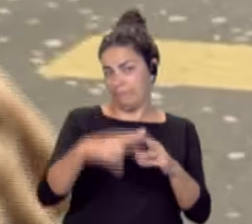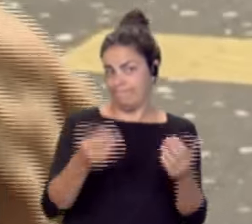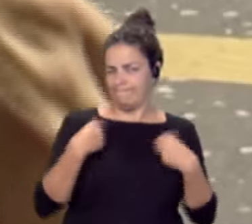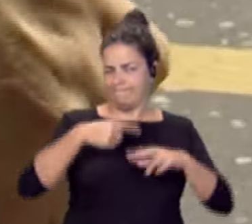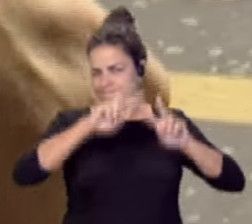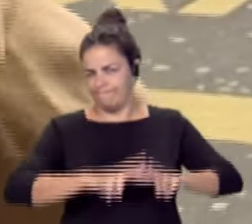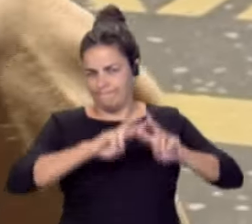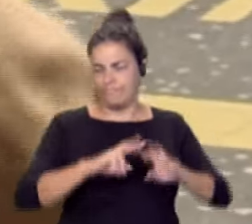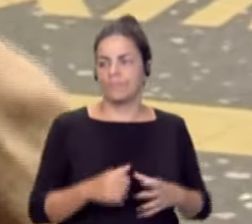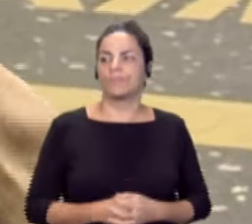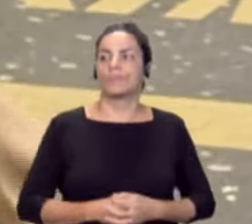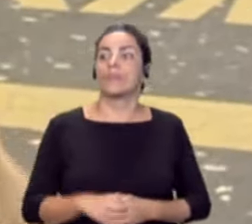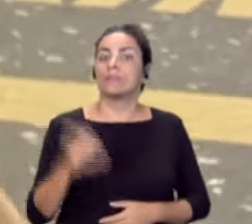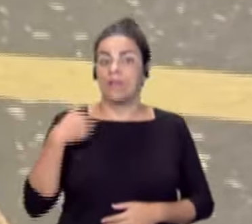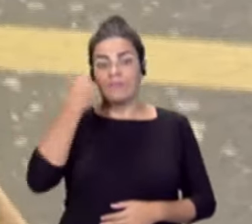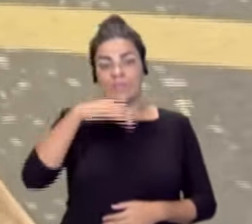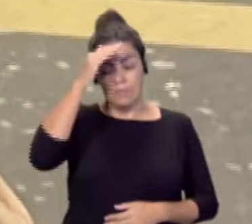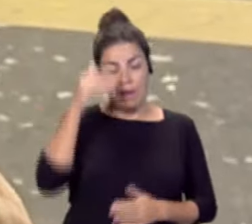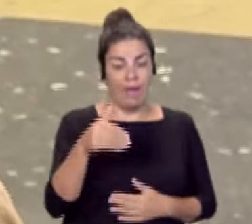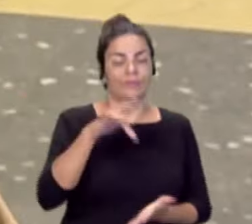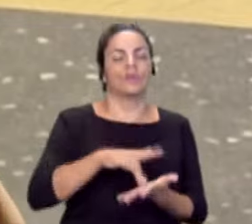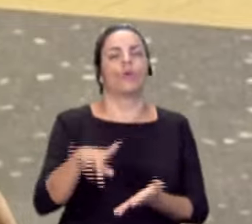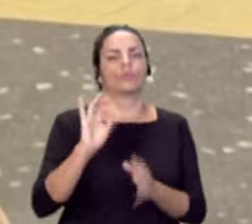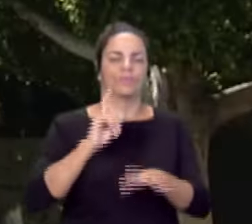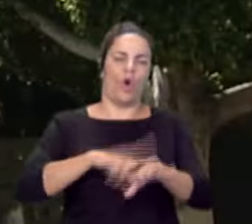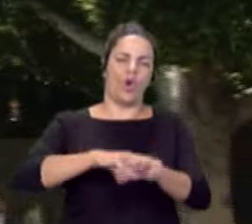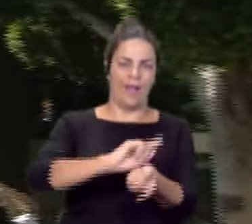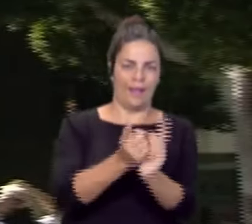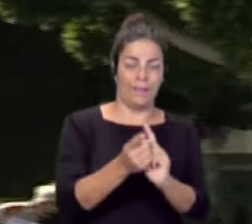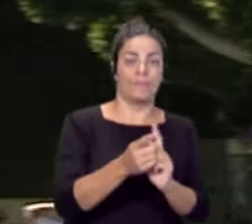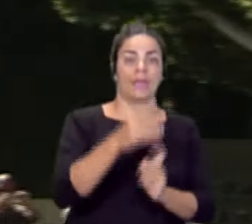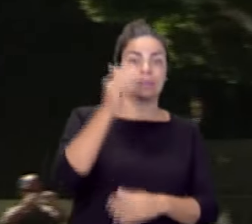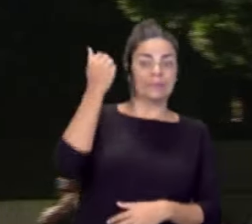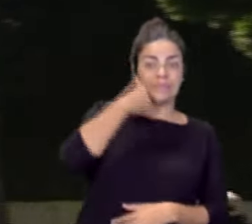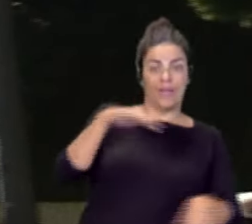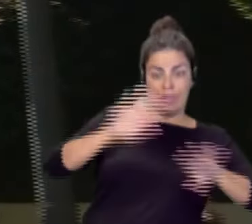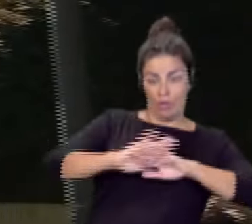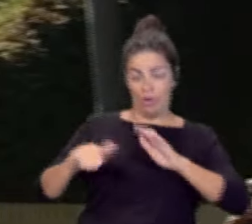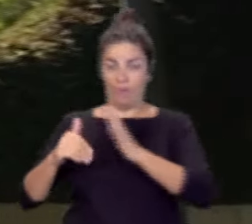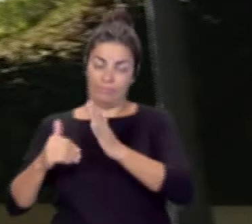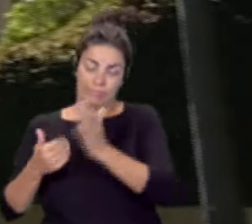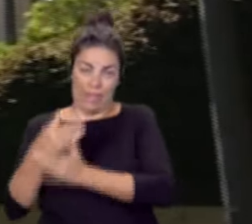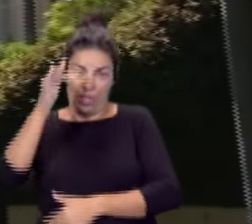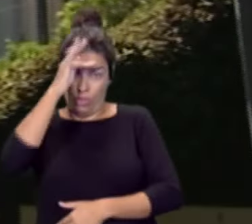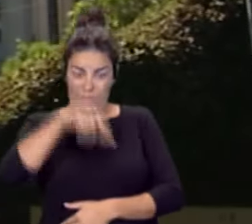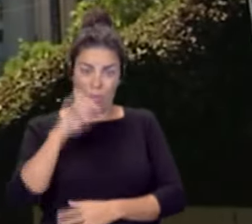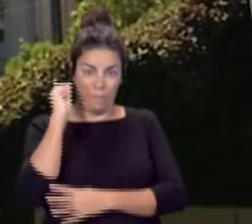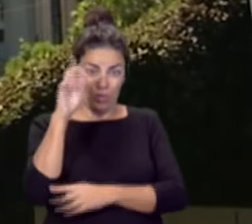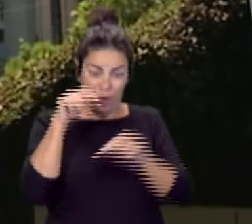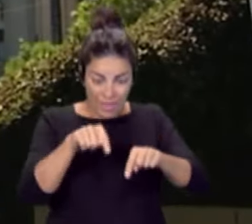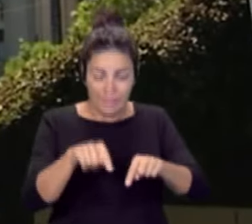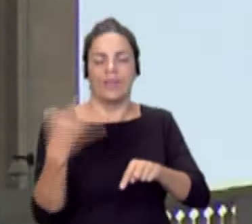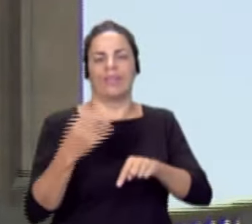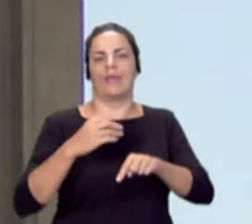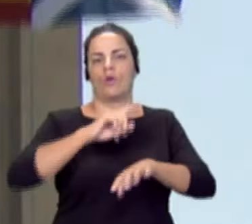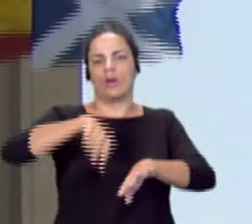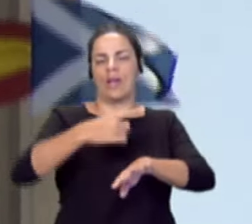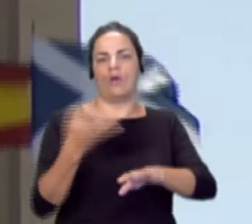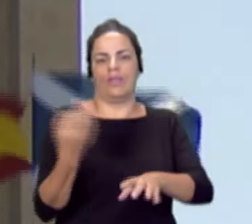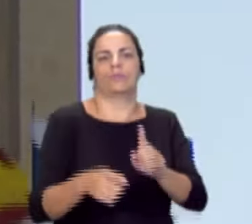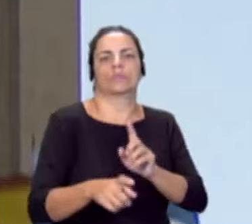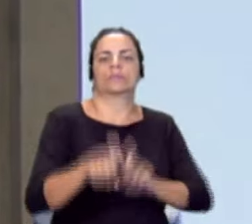Bueno, y llega el fin de semana del cambio de hora. La madrugada del sábado al domingo hay que retrasar una hora los relojes, a las 2 volverá a ser la